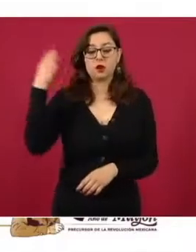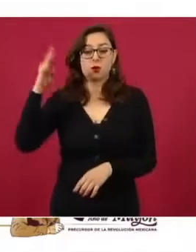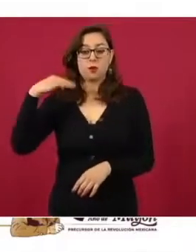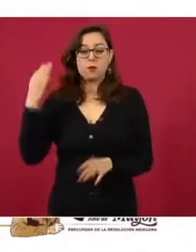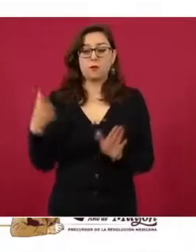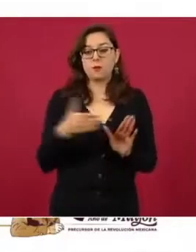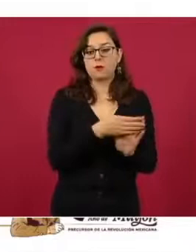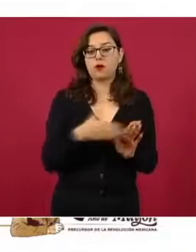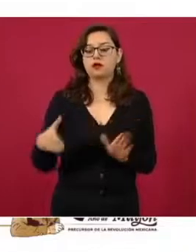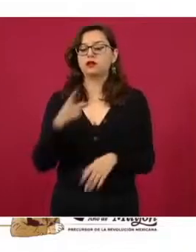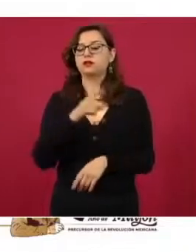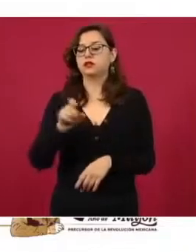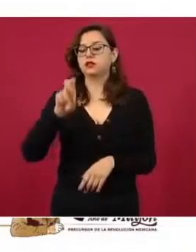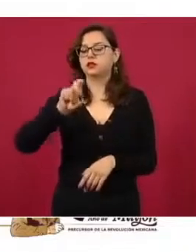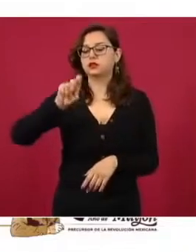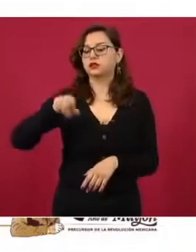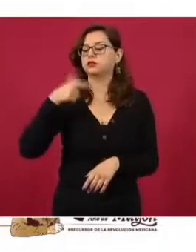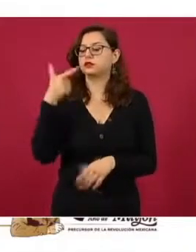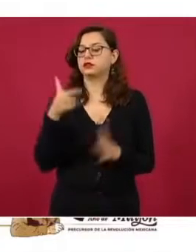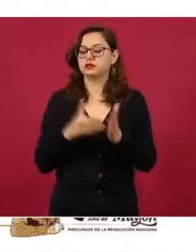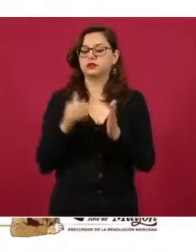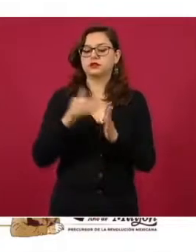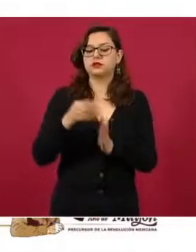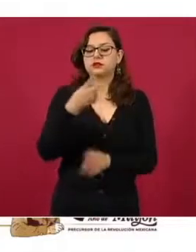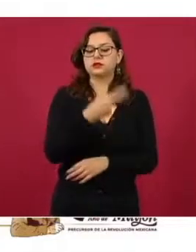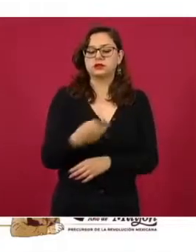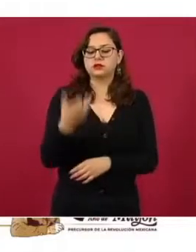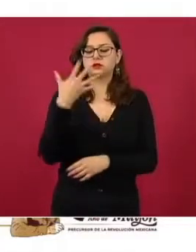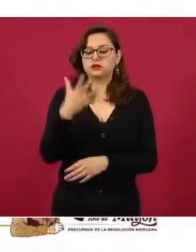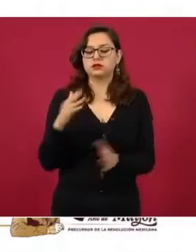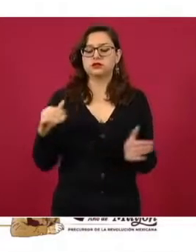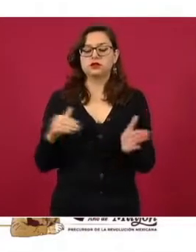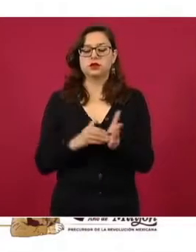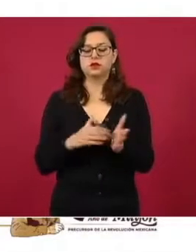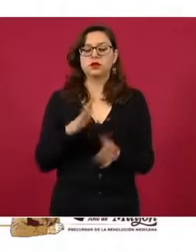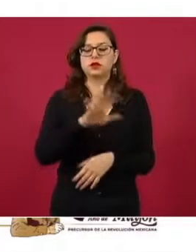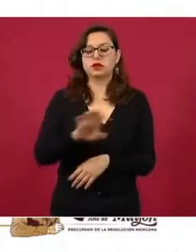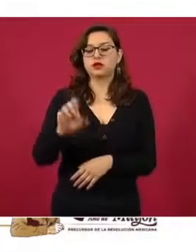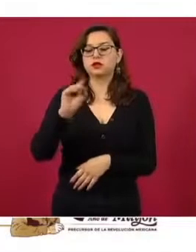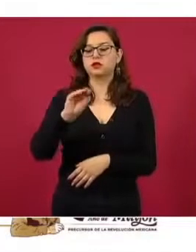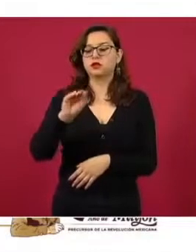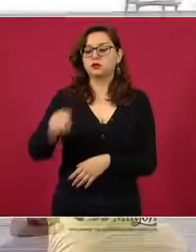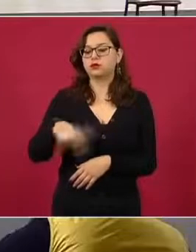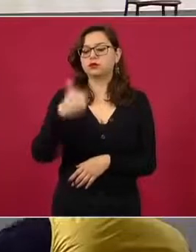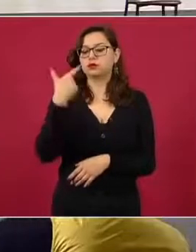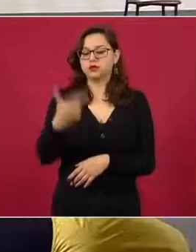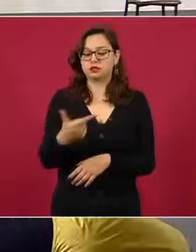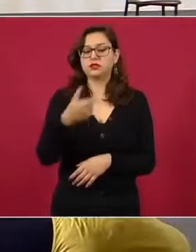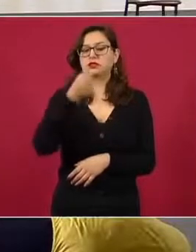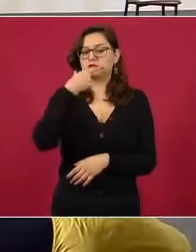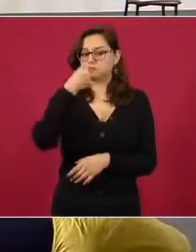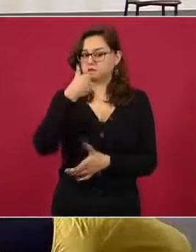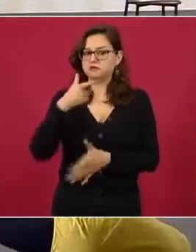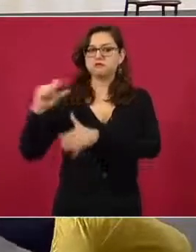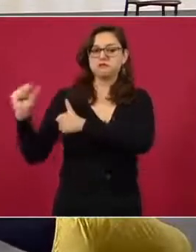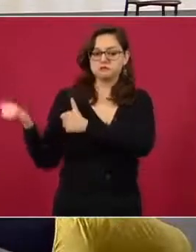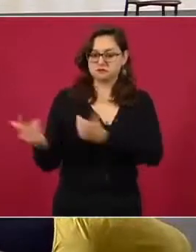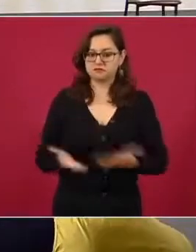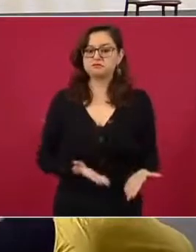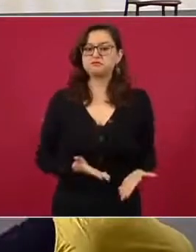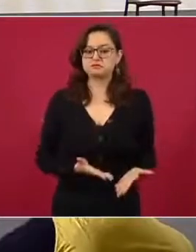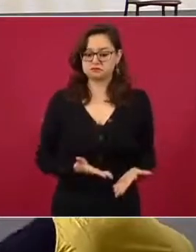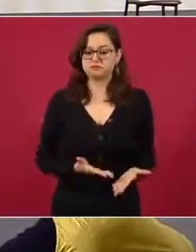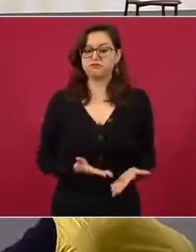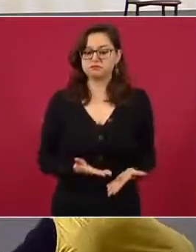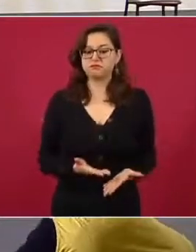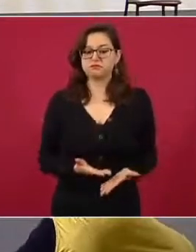137 millones 205 mil 597 piezas, derivadas